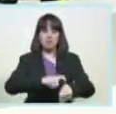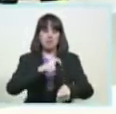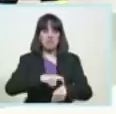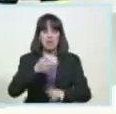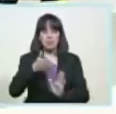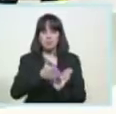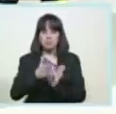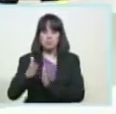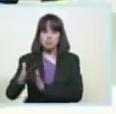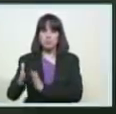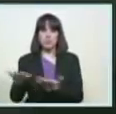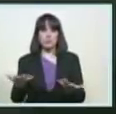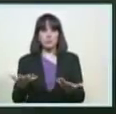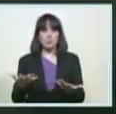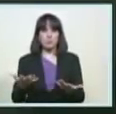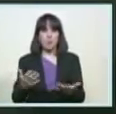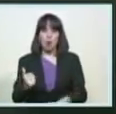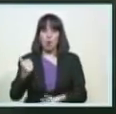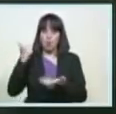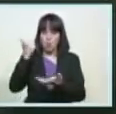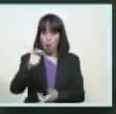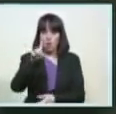refinanciar bonos